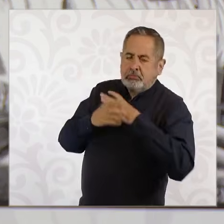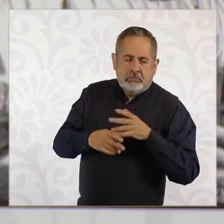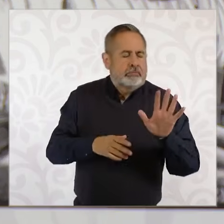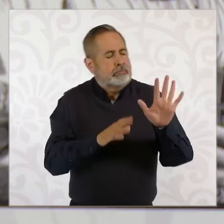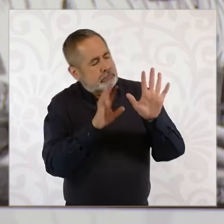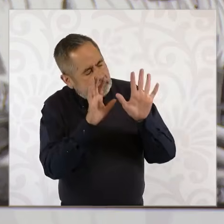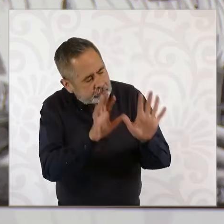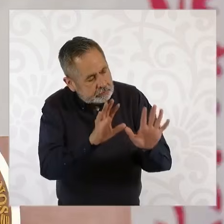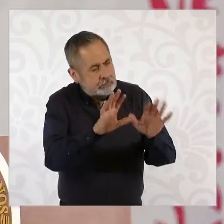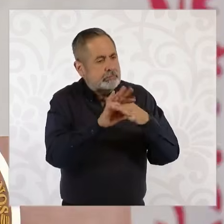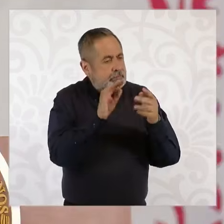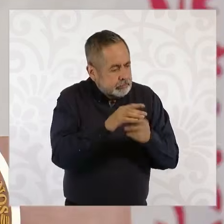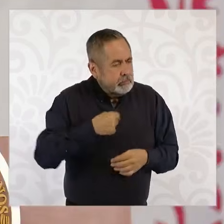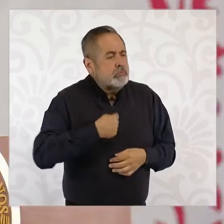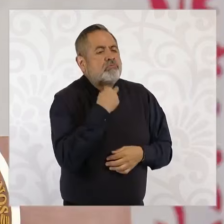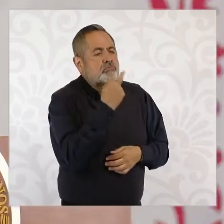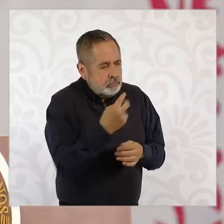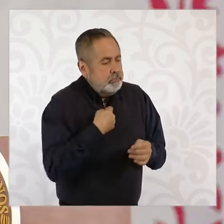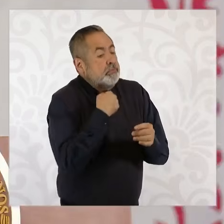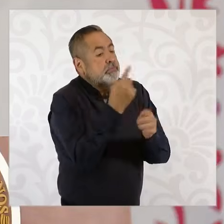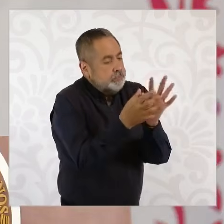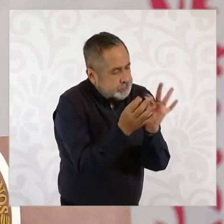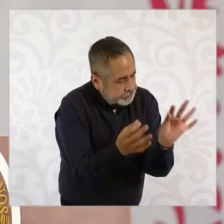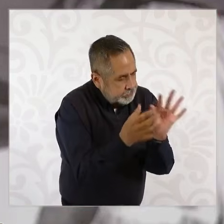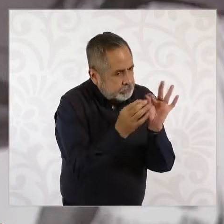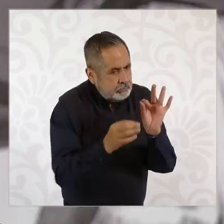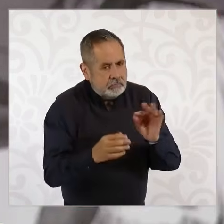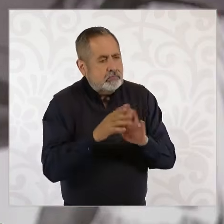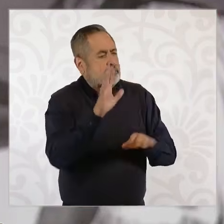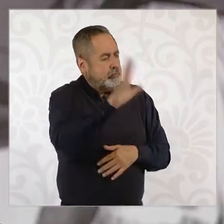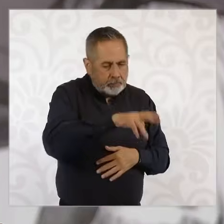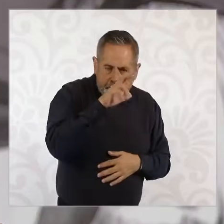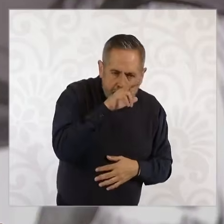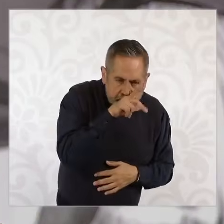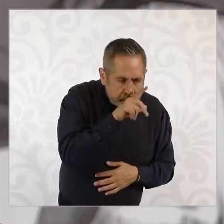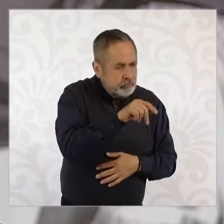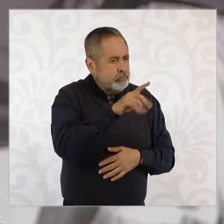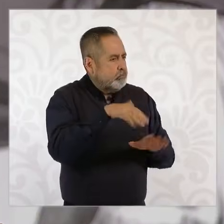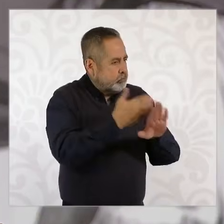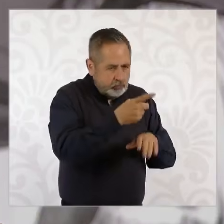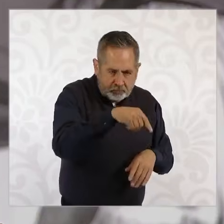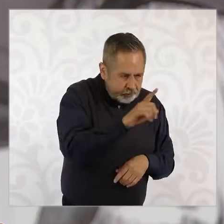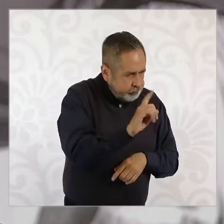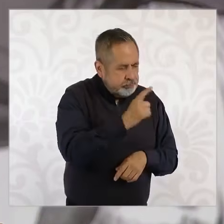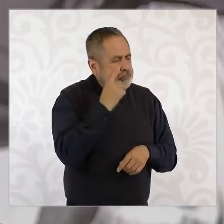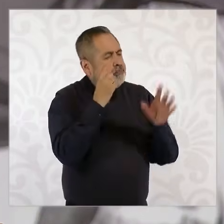ver, espérense, déjenme les explico. No se preocupen, no vamos a hacer nada en contra de la gente, nada